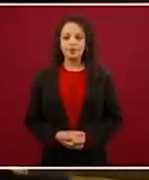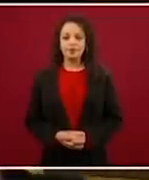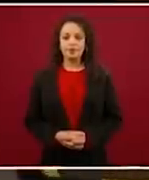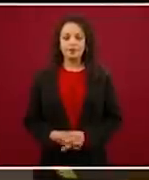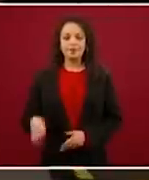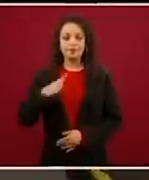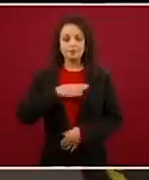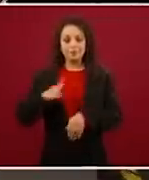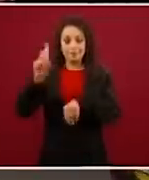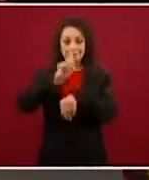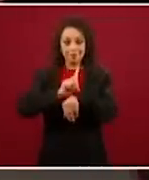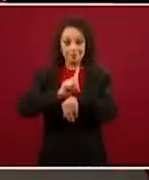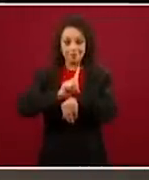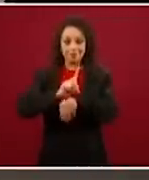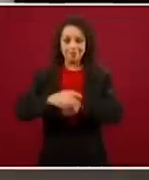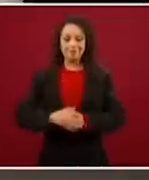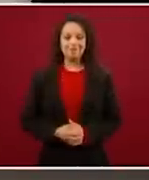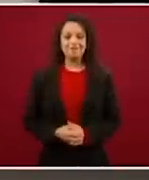días.